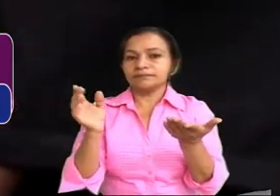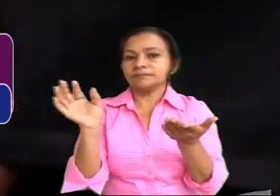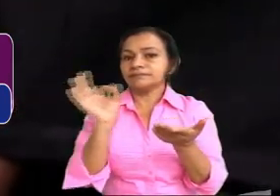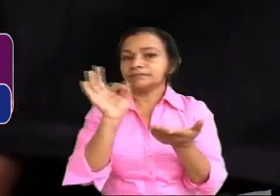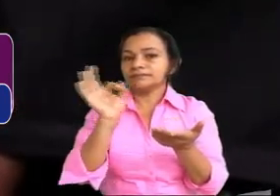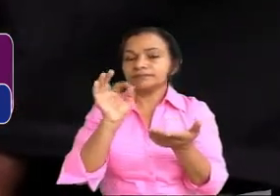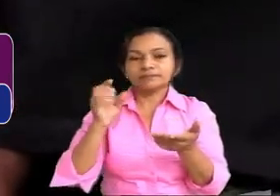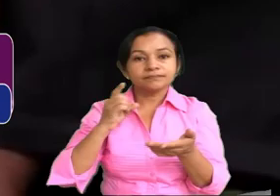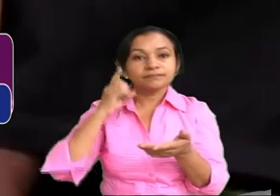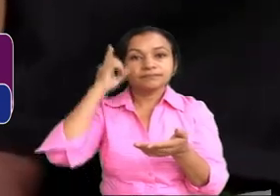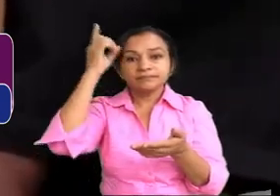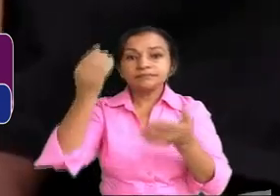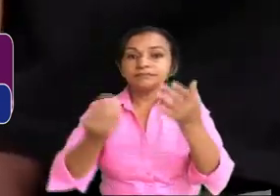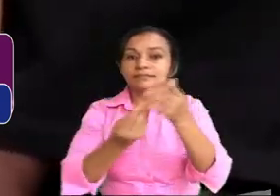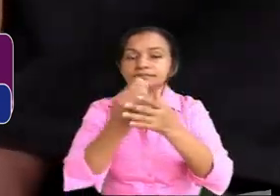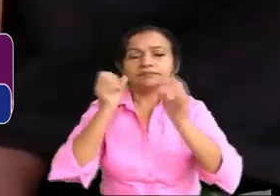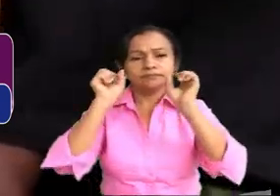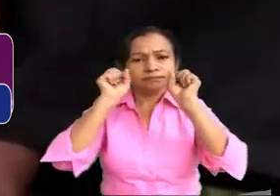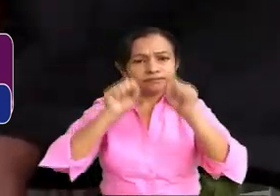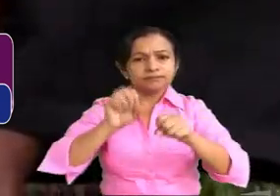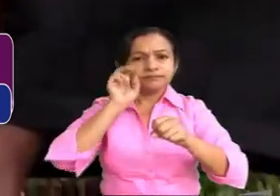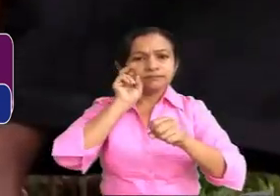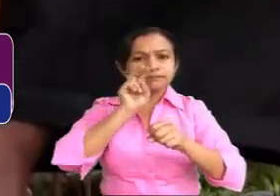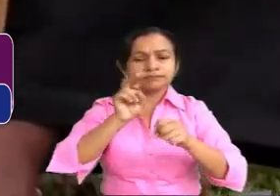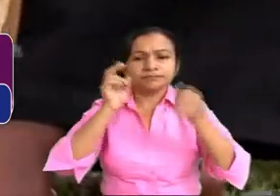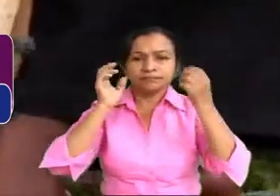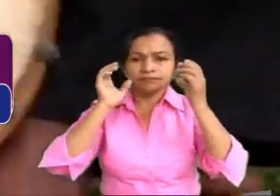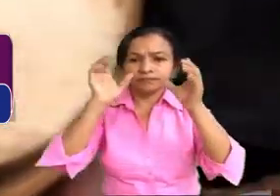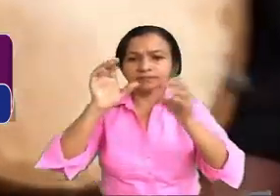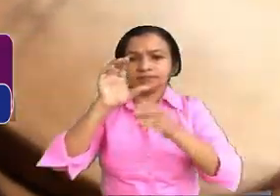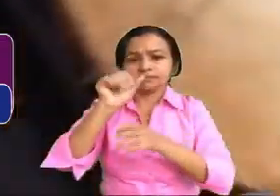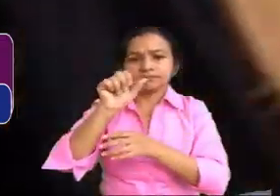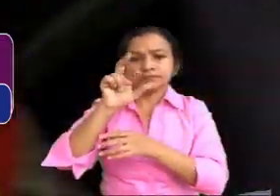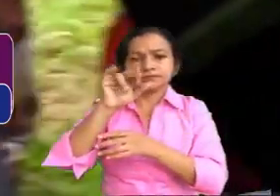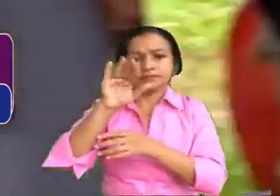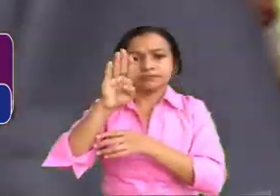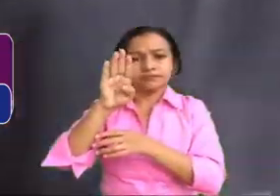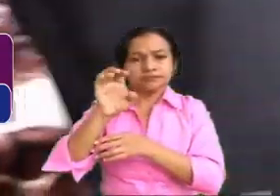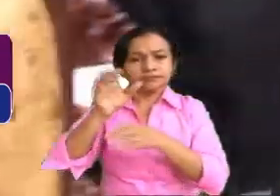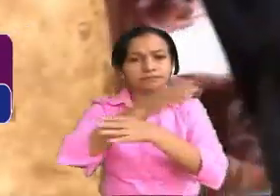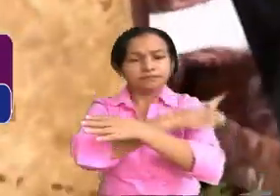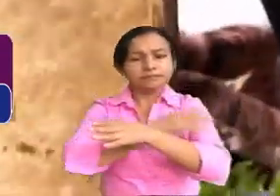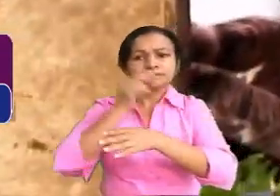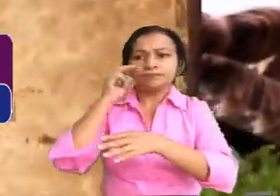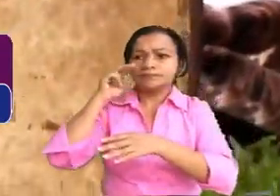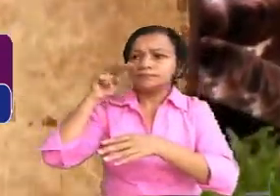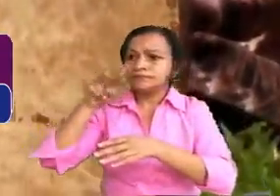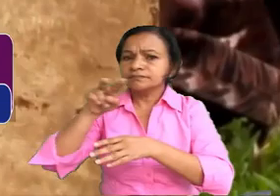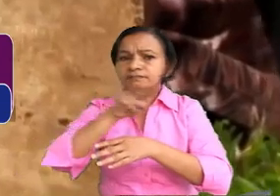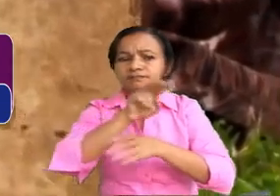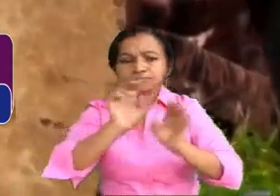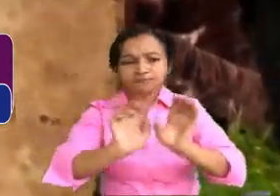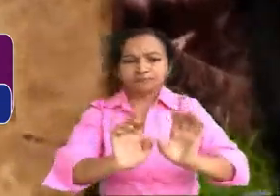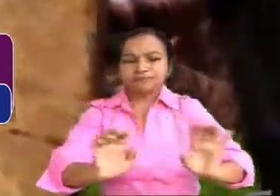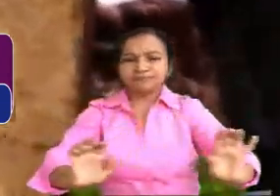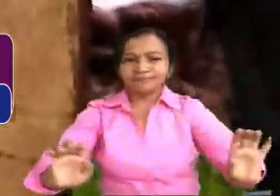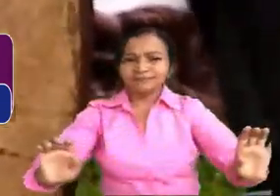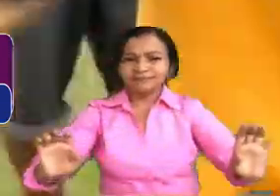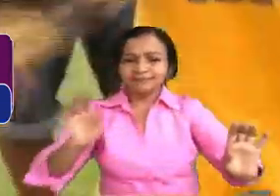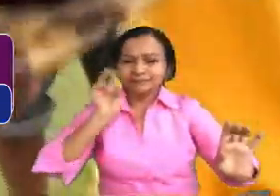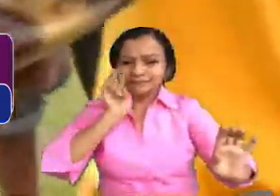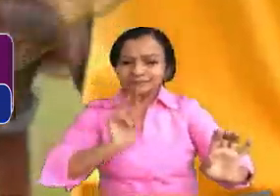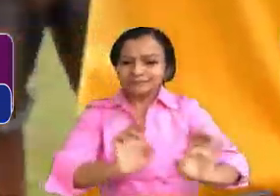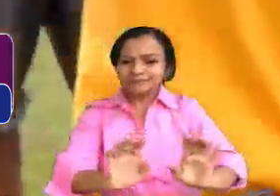desarrollo bastante inclusivo. Tuve la oportunidad de estar por la costa caribe y hay algo que me llamó la atención y era con respecto a los niños. Es decir, los